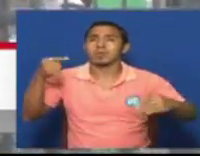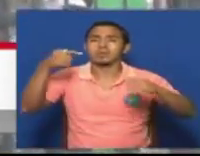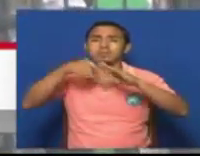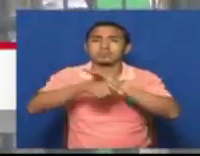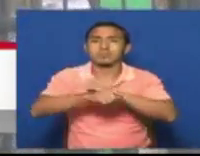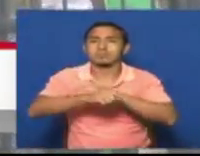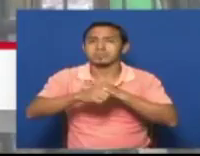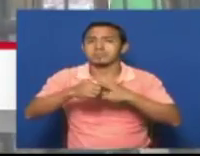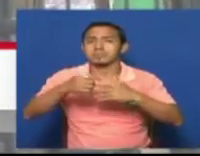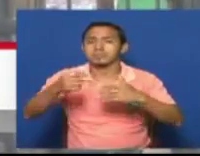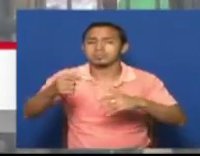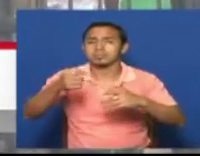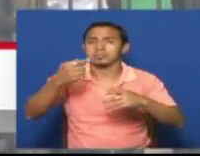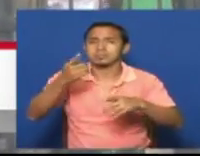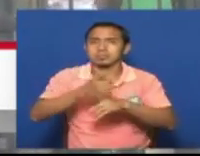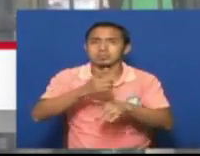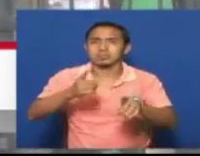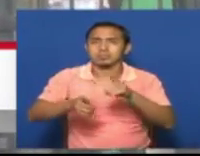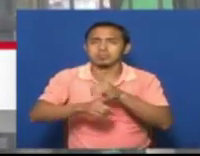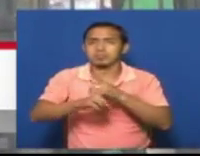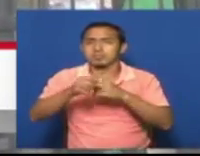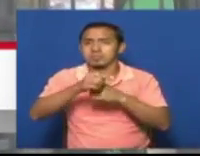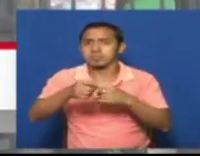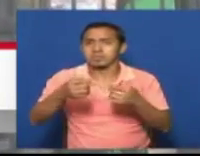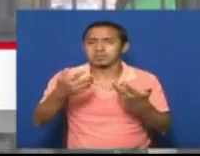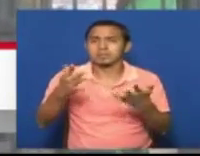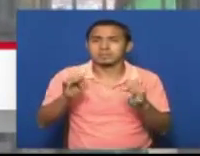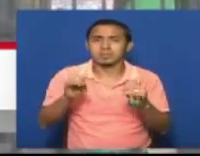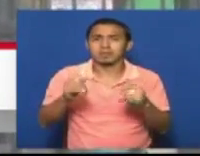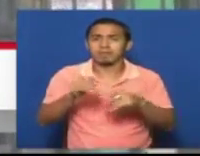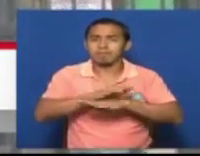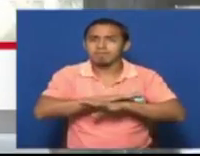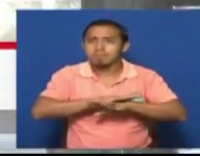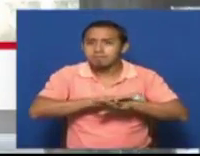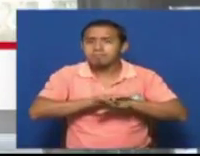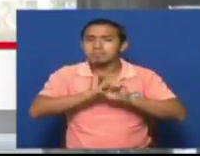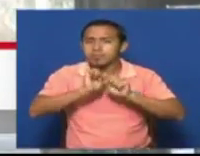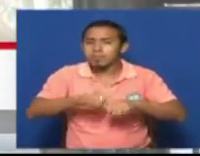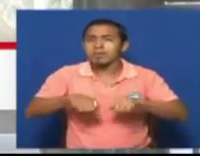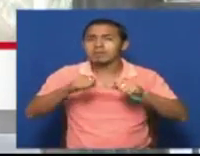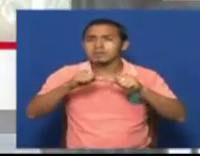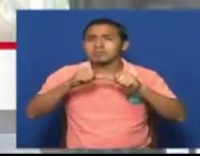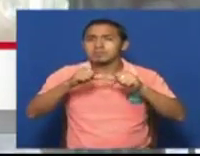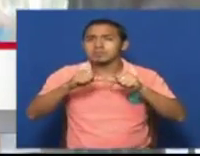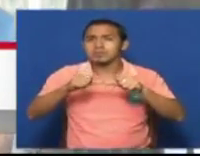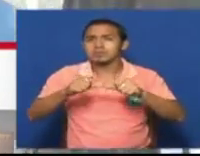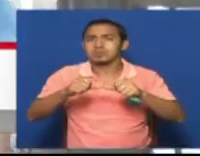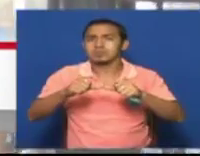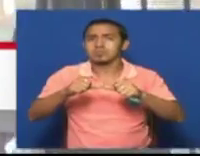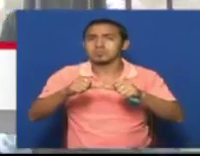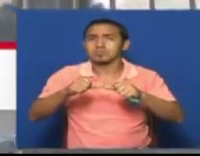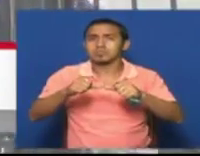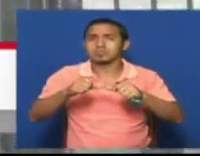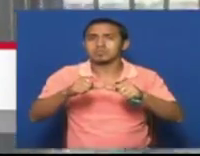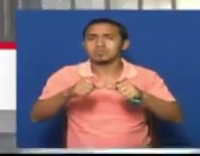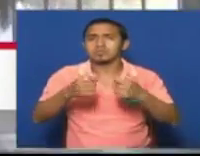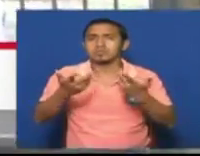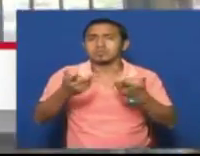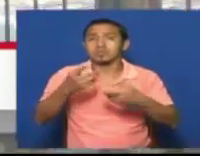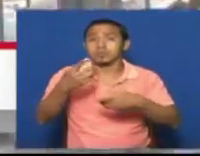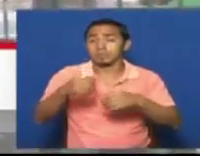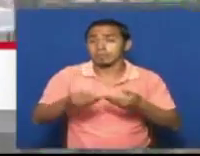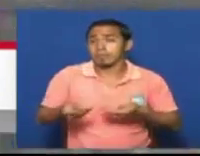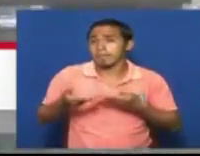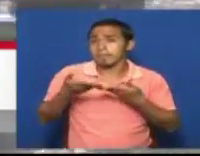desafíos que se deben de ir consolidando a diputados para continuar el modelo de restitución de derechos